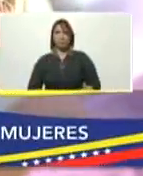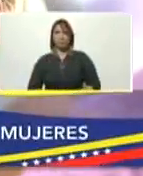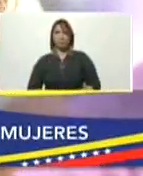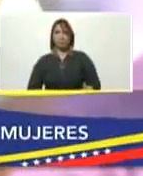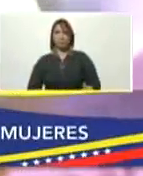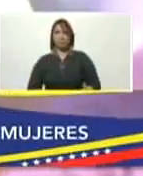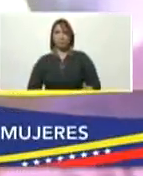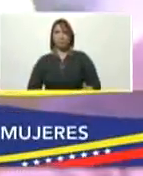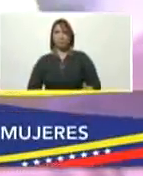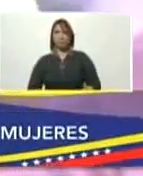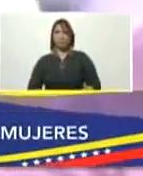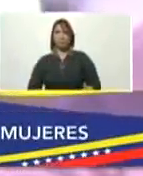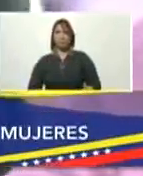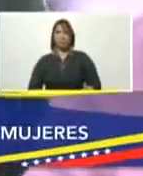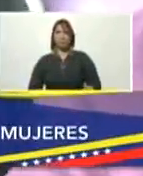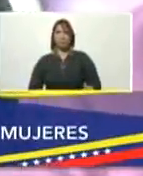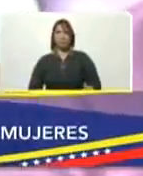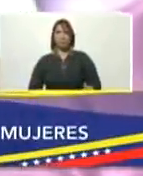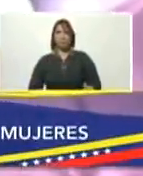Segundo punto.